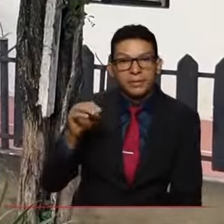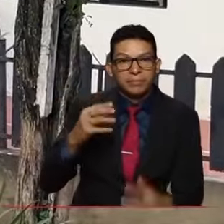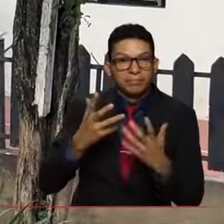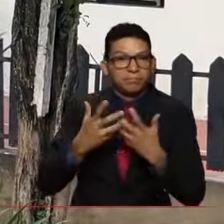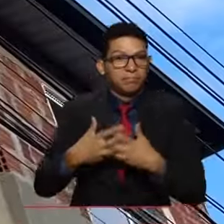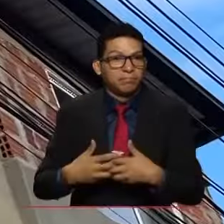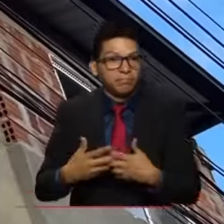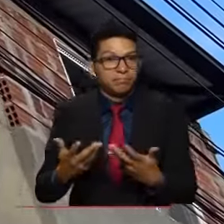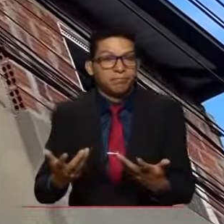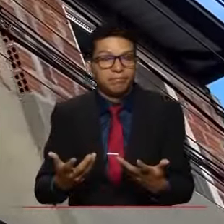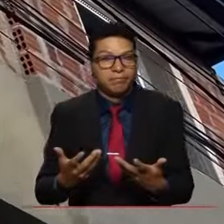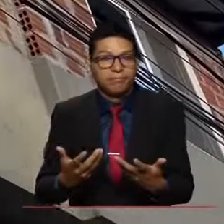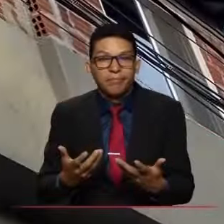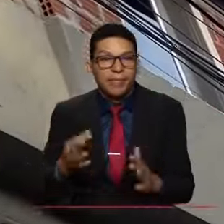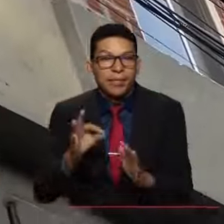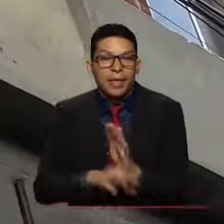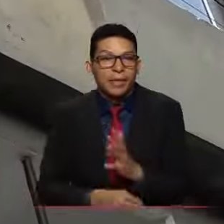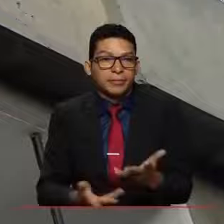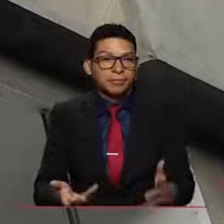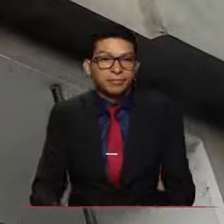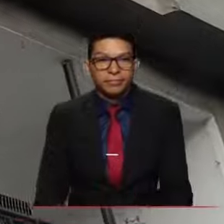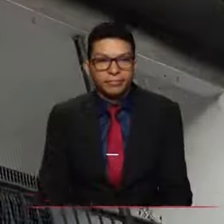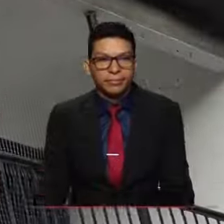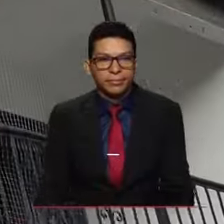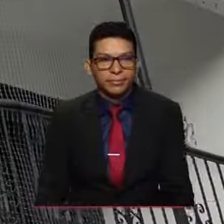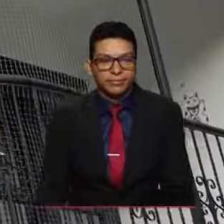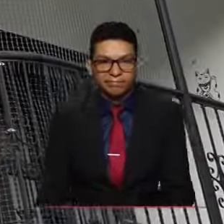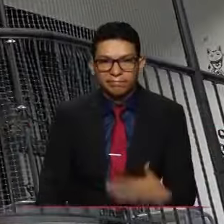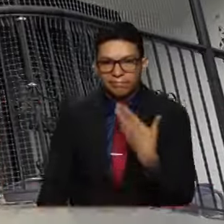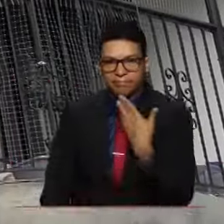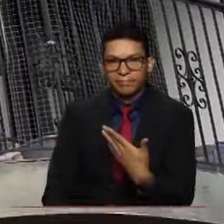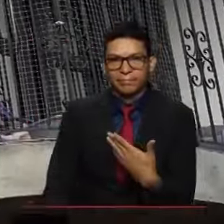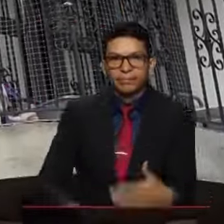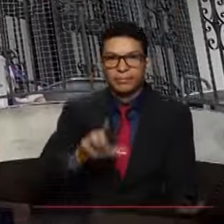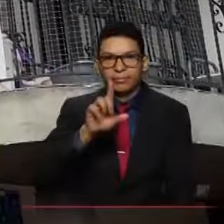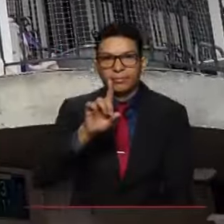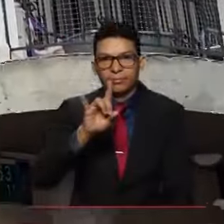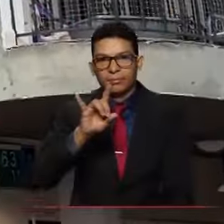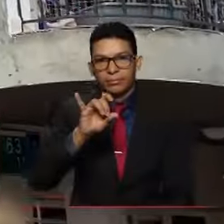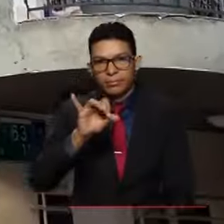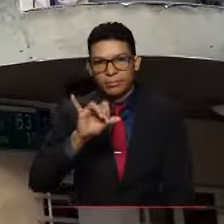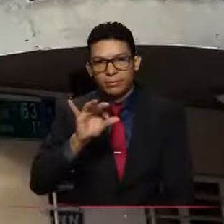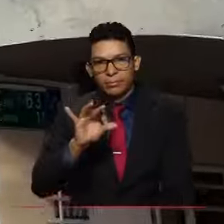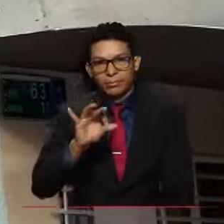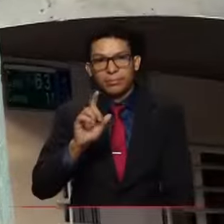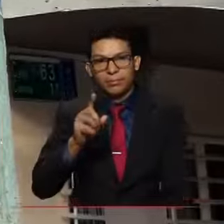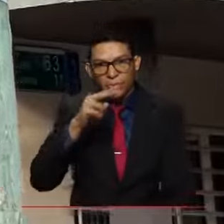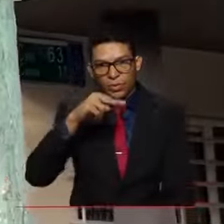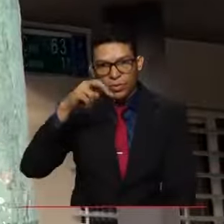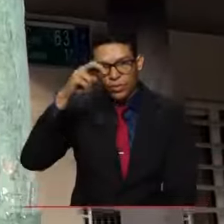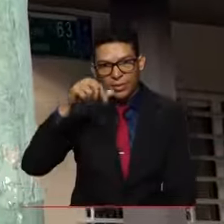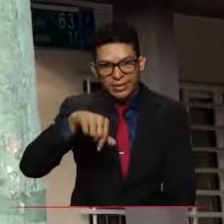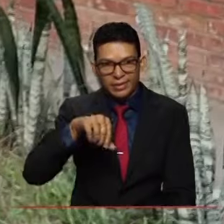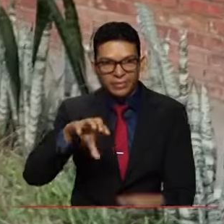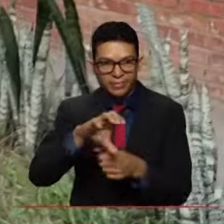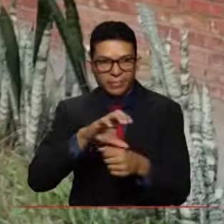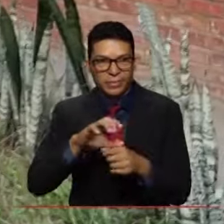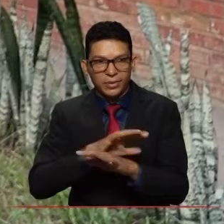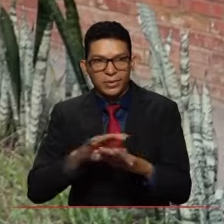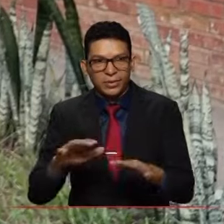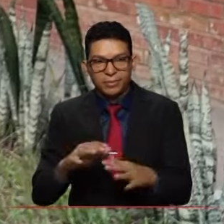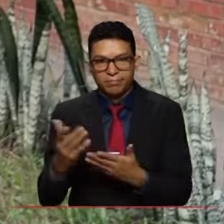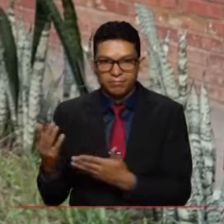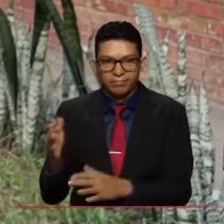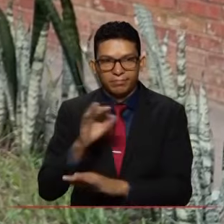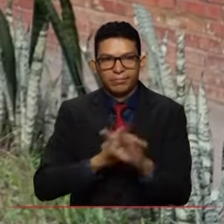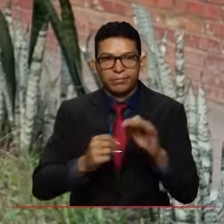pero no no pasa nada bueno Luis Muchísimas gracias yo me despido desde el norte de la ciudad Luisa valasco